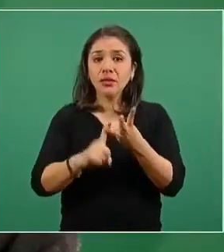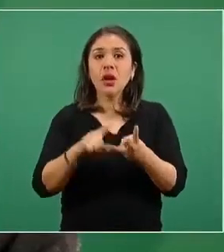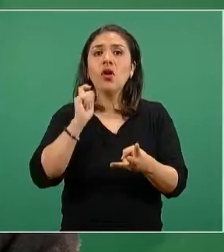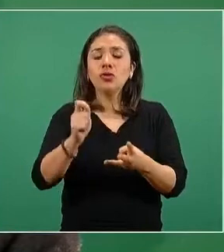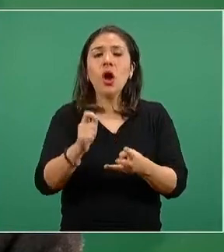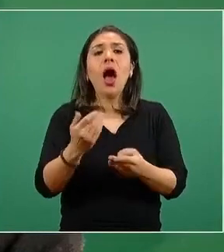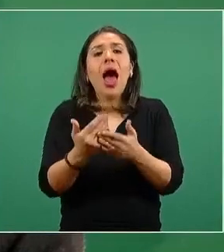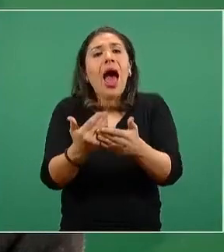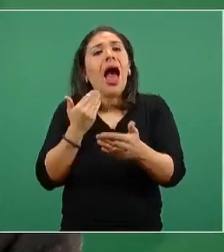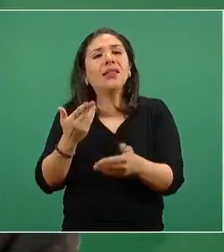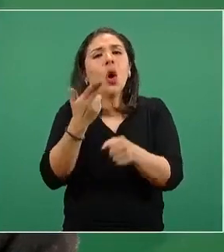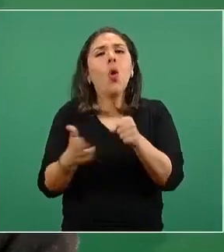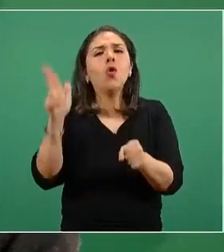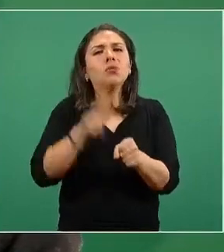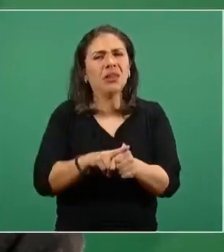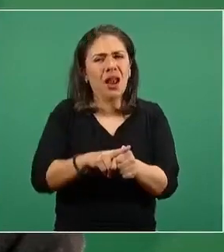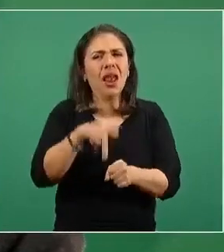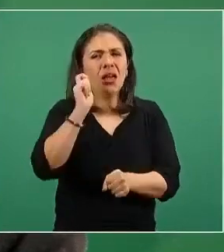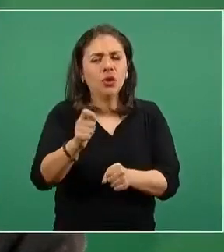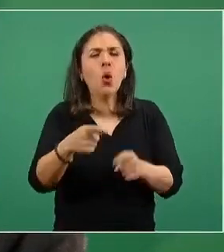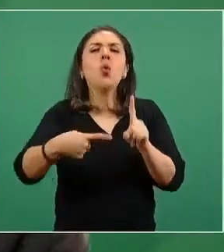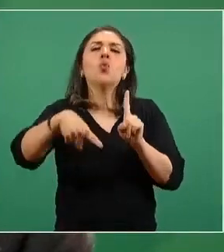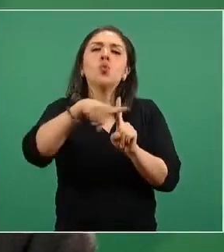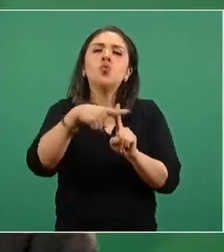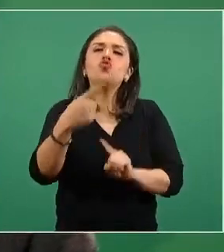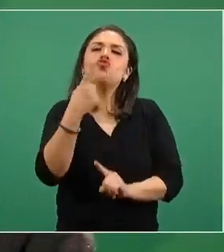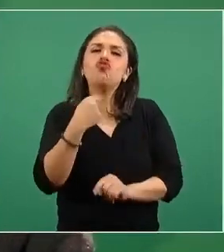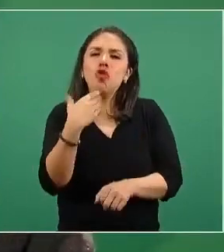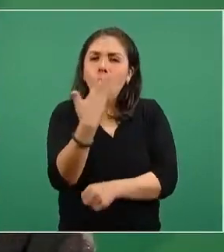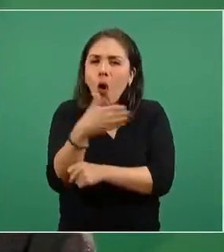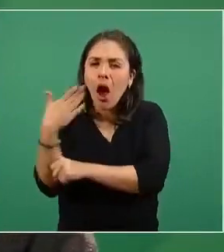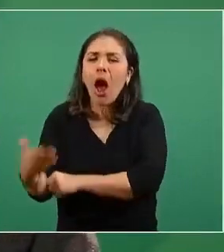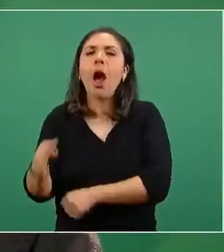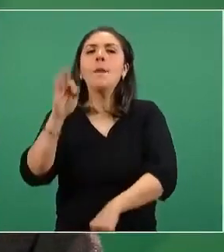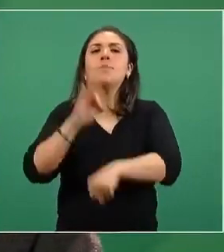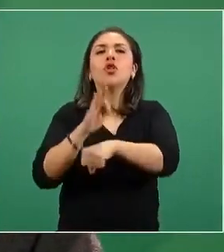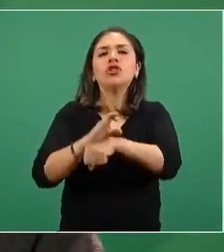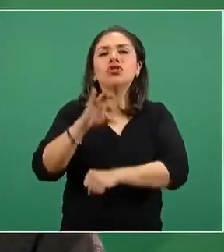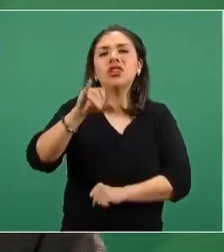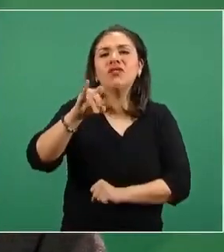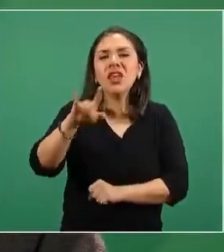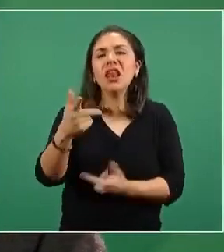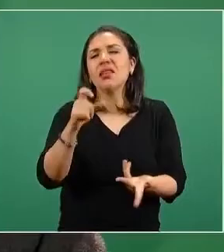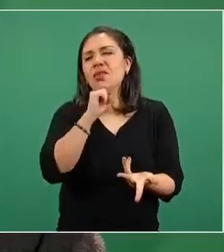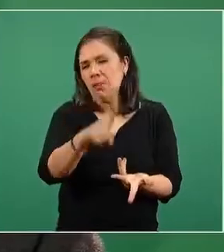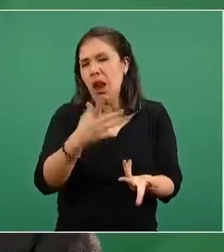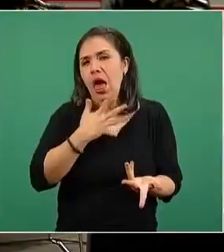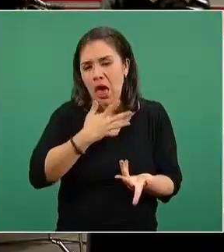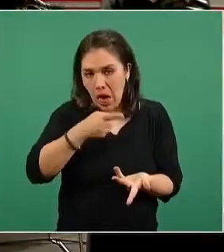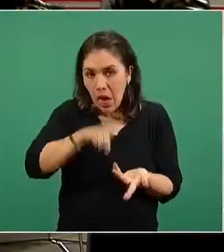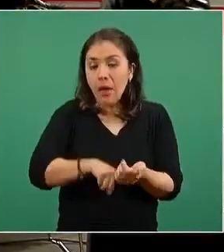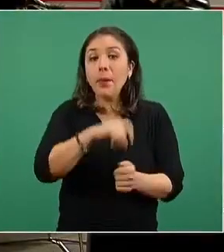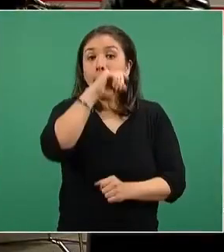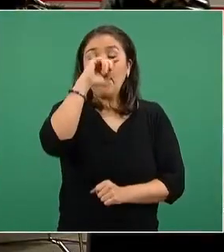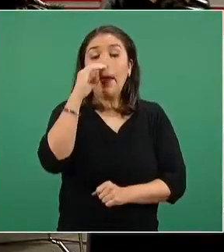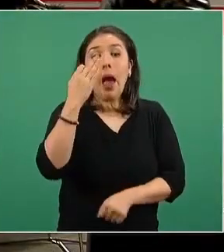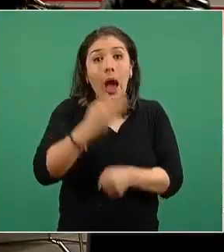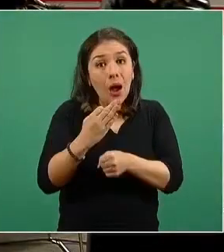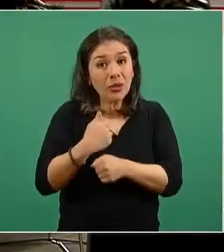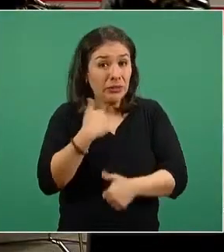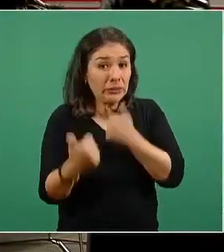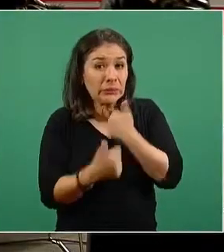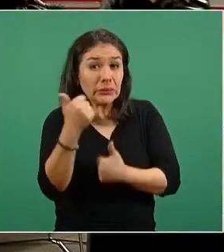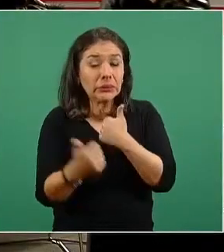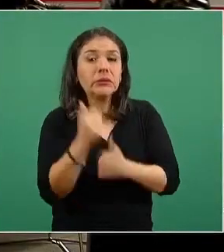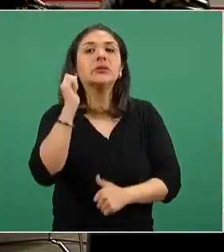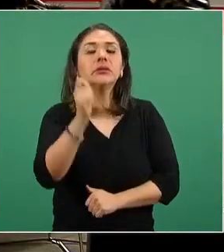operación prehospitalaria, precisamente Cruz Roja, Protección Civil incluso. El reto consiste en